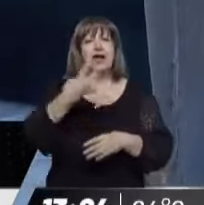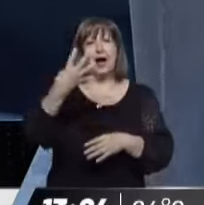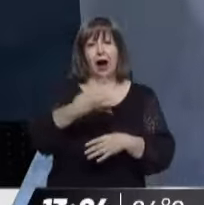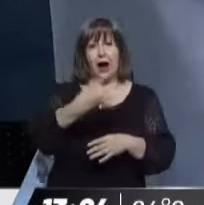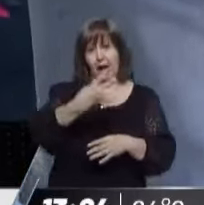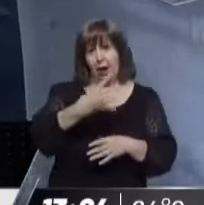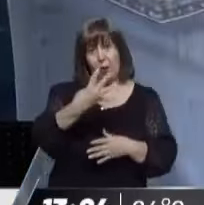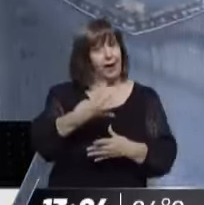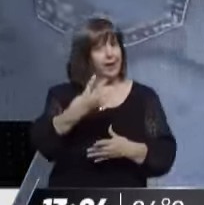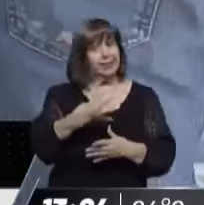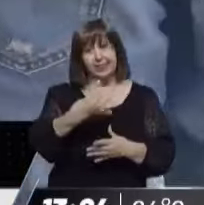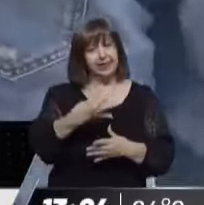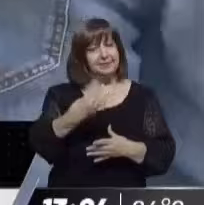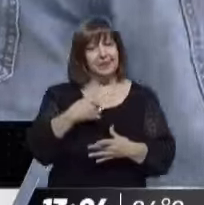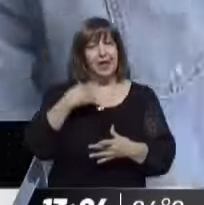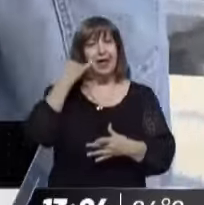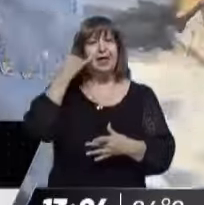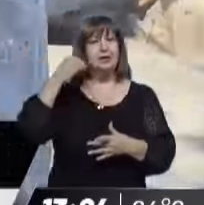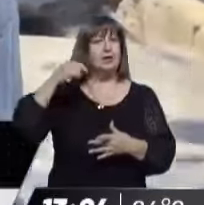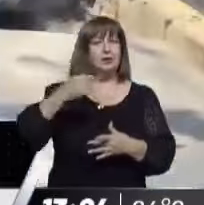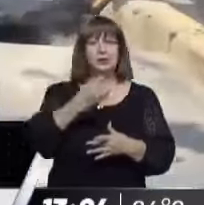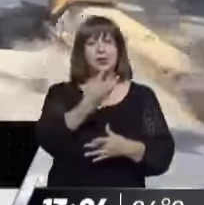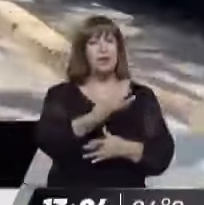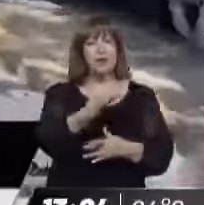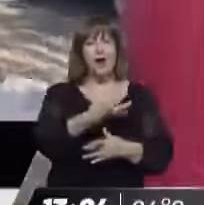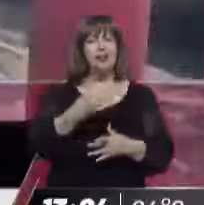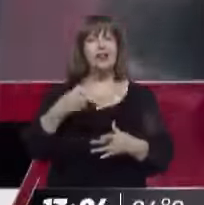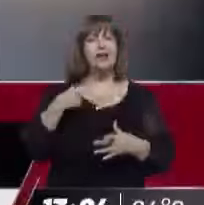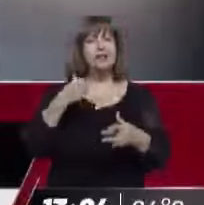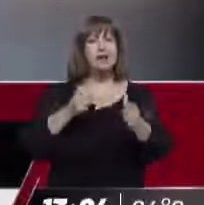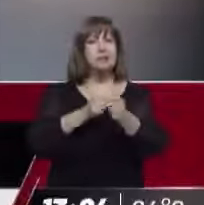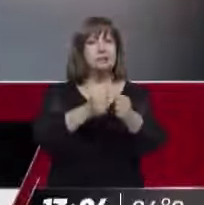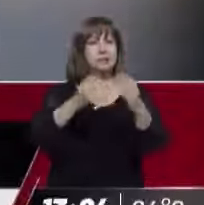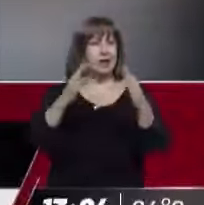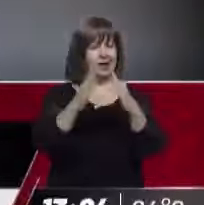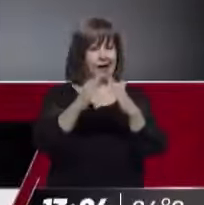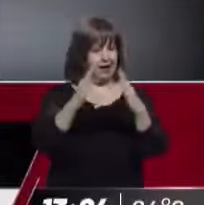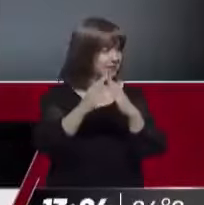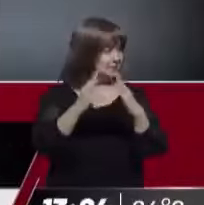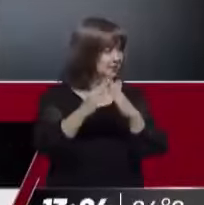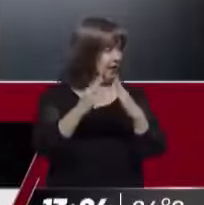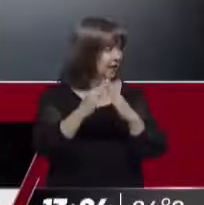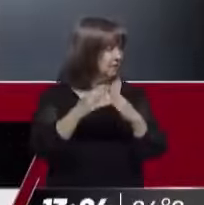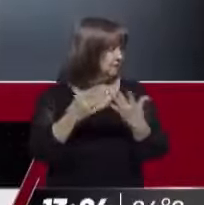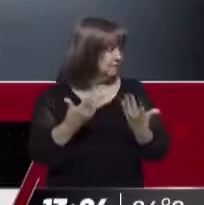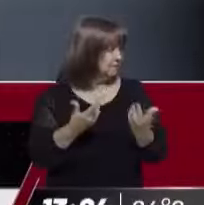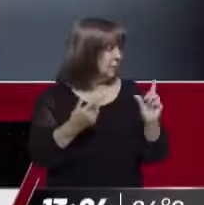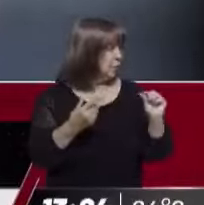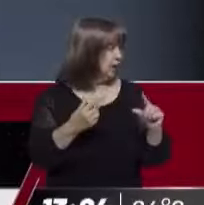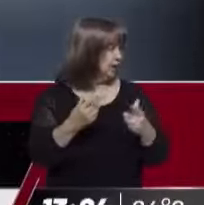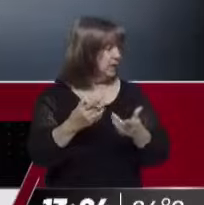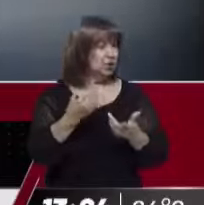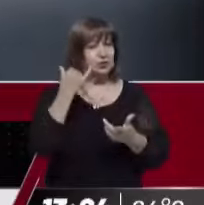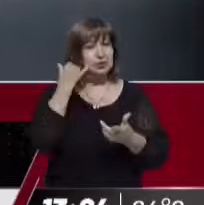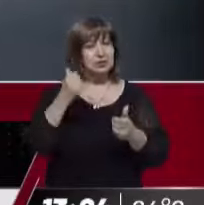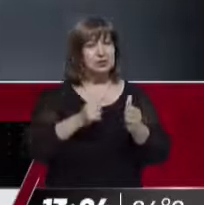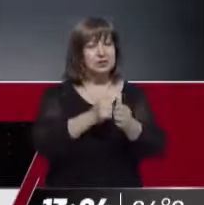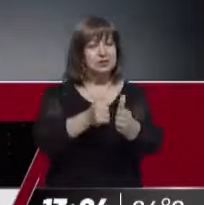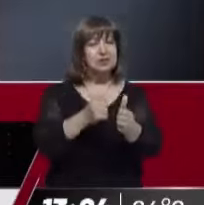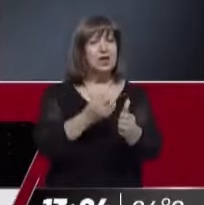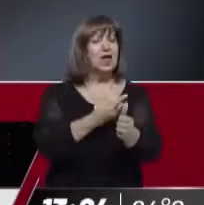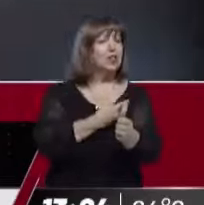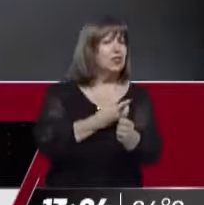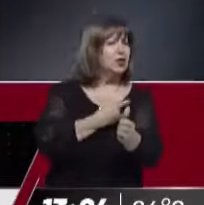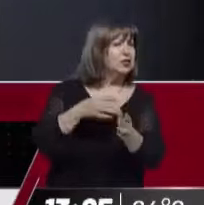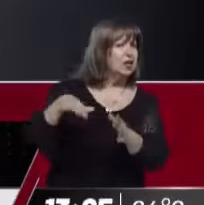sección, donde se llegó a esta casa luego de esta persecución que ustedes hacían alusión. Una persecución que comenzó en